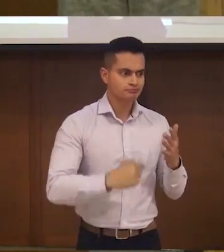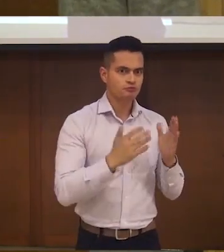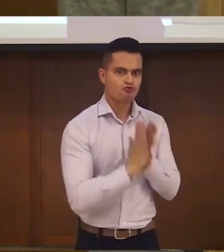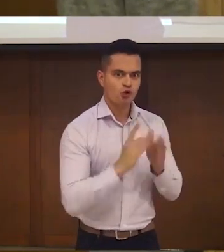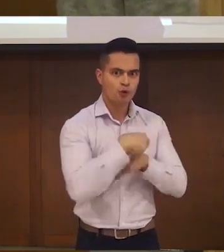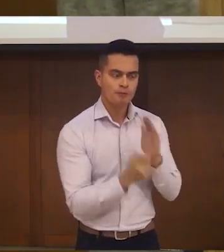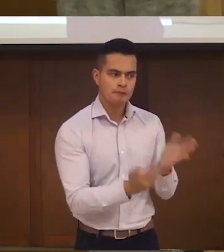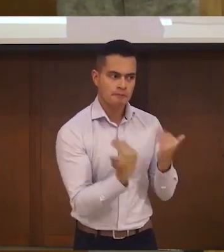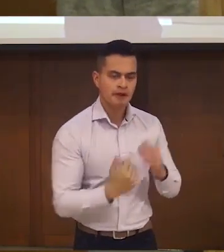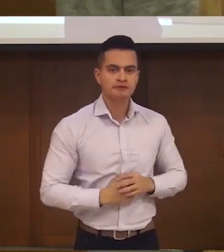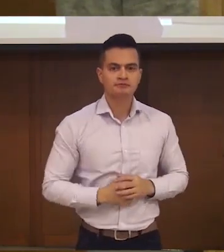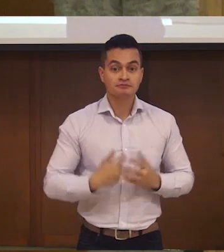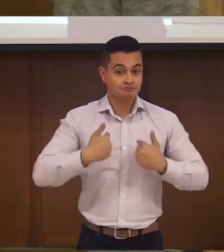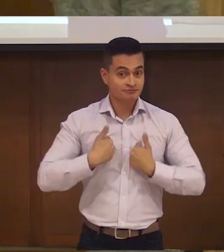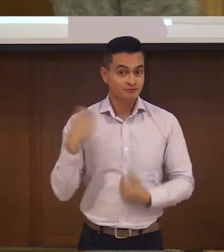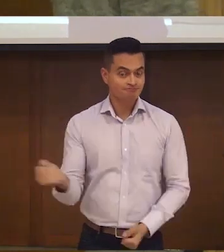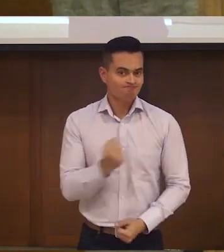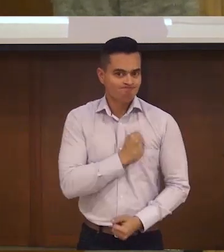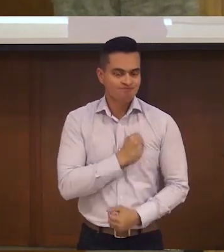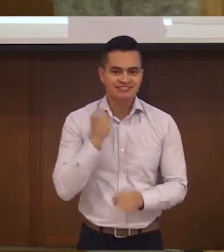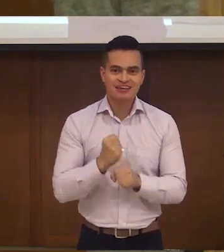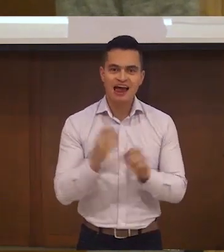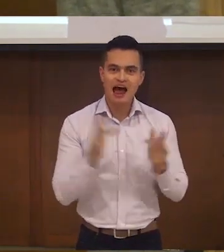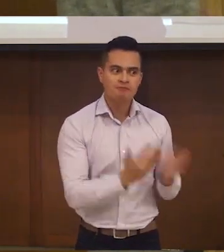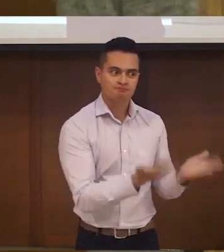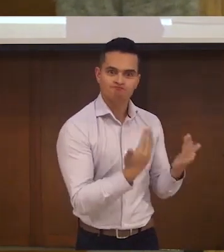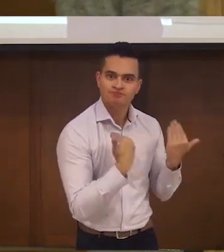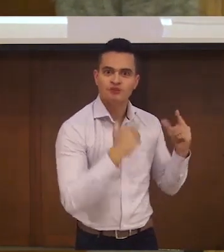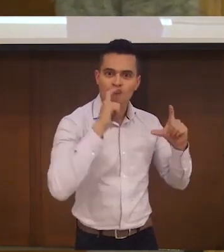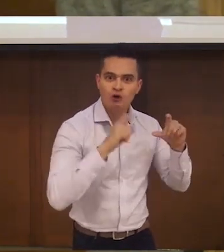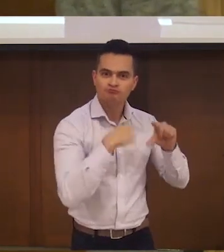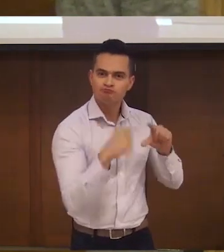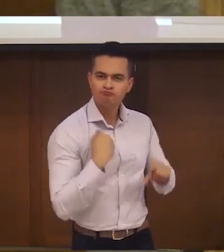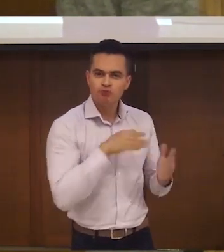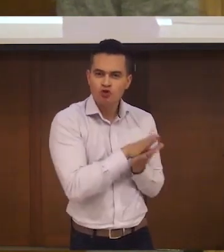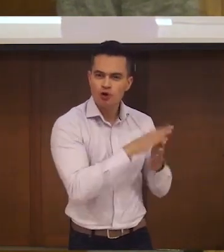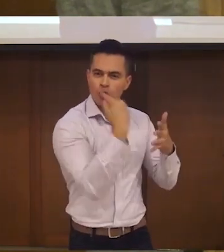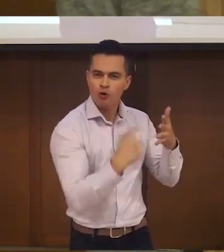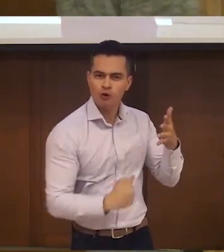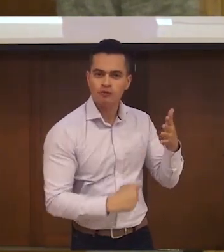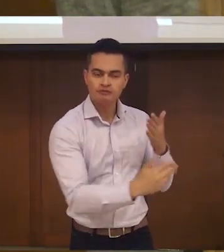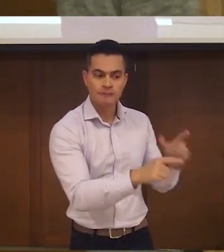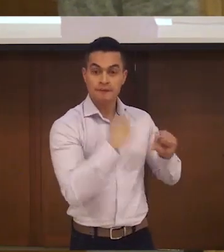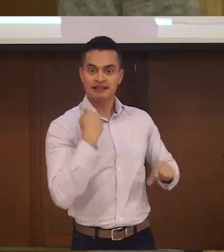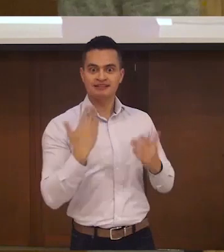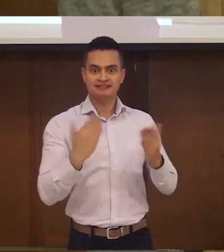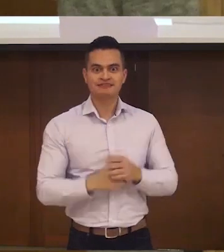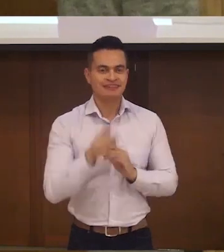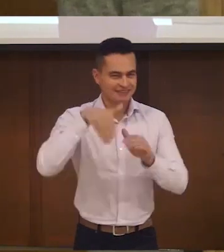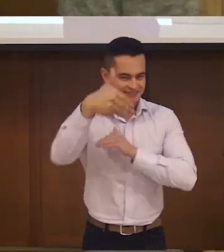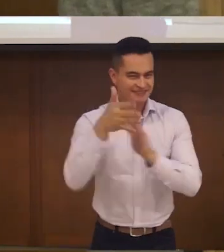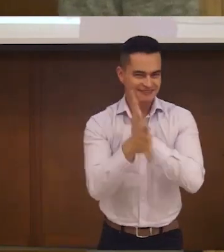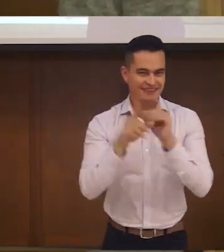Estupendo. A mí me encanta trabajar con documentación. A pesar de esto, que ahora les voy a contar cómo fue